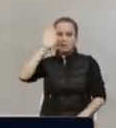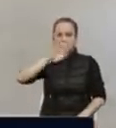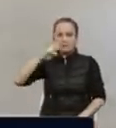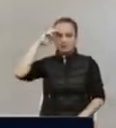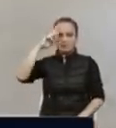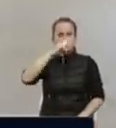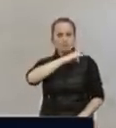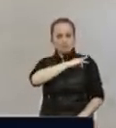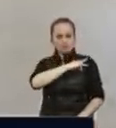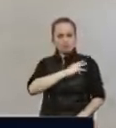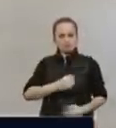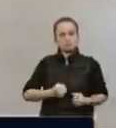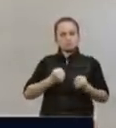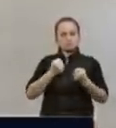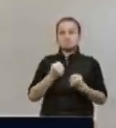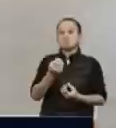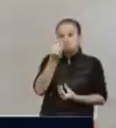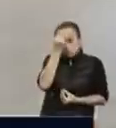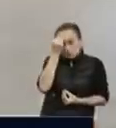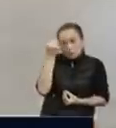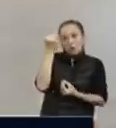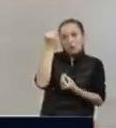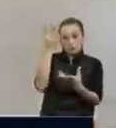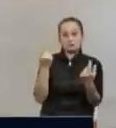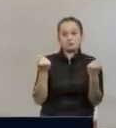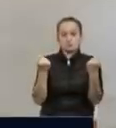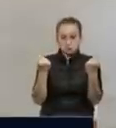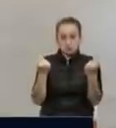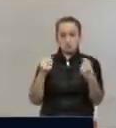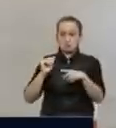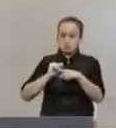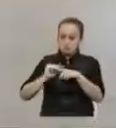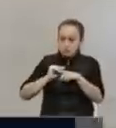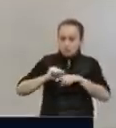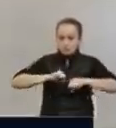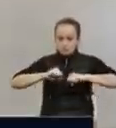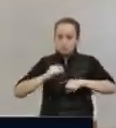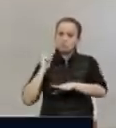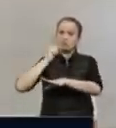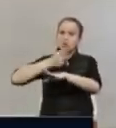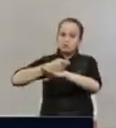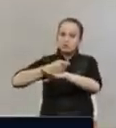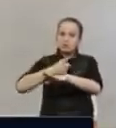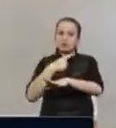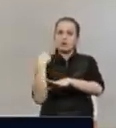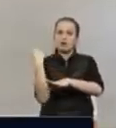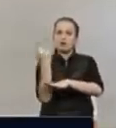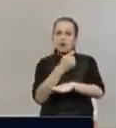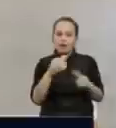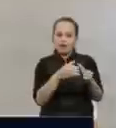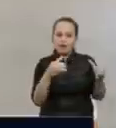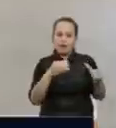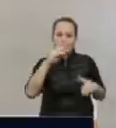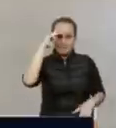han acatado, entendido, puesto en práctica y ordenado a todos sus hombres.